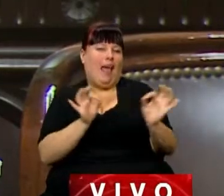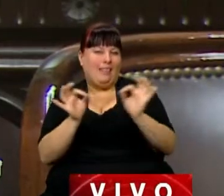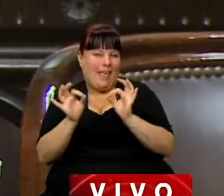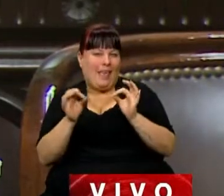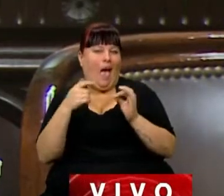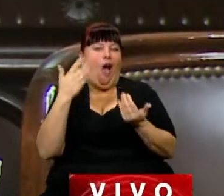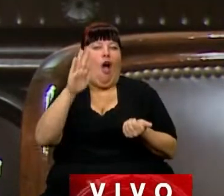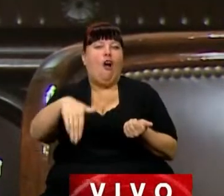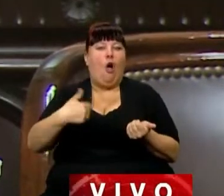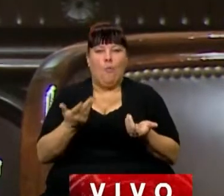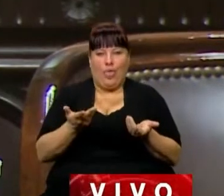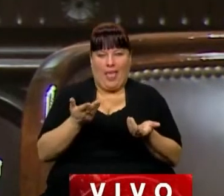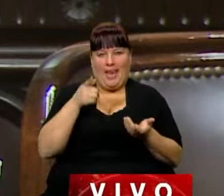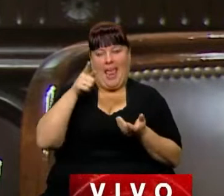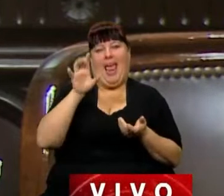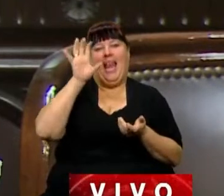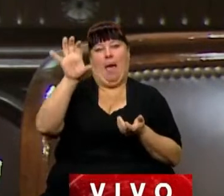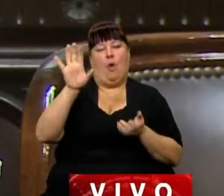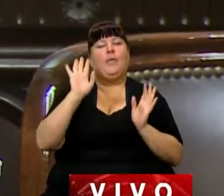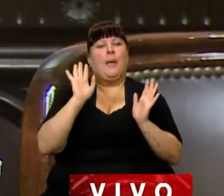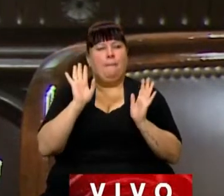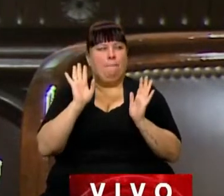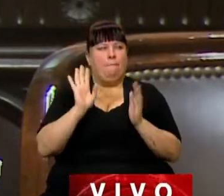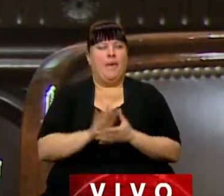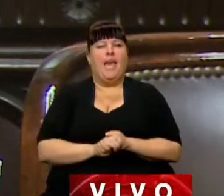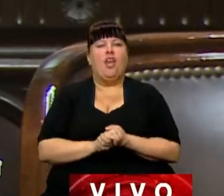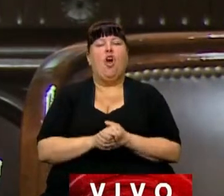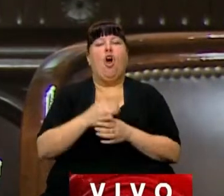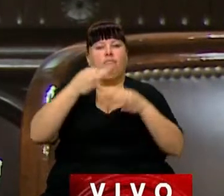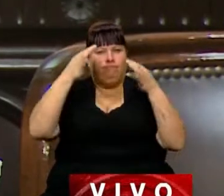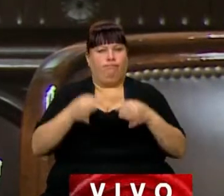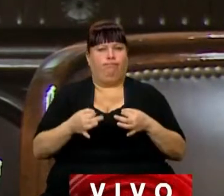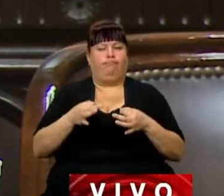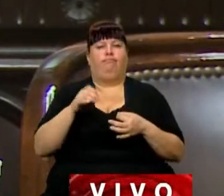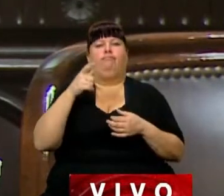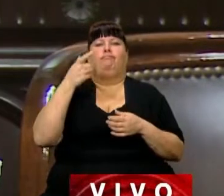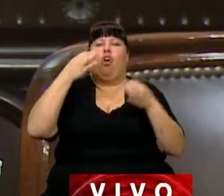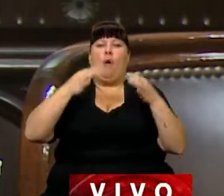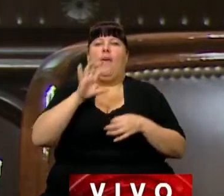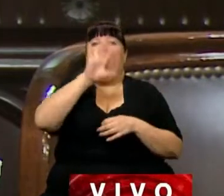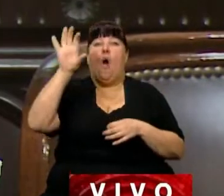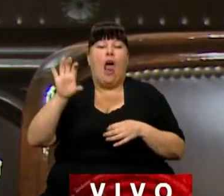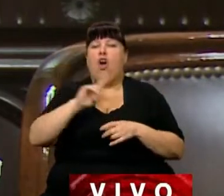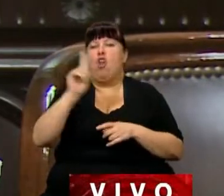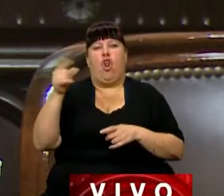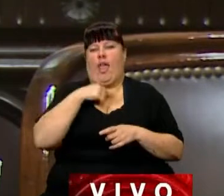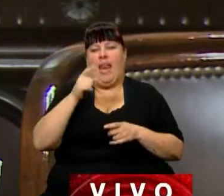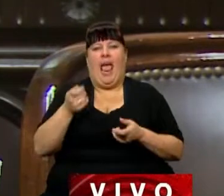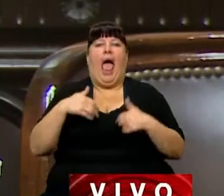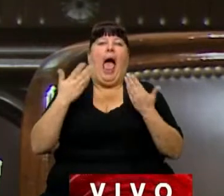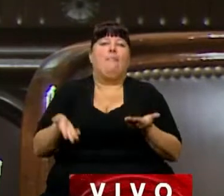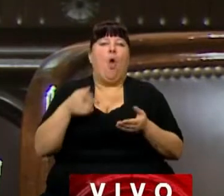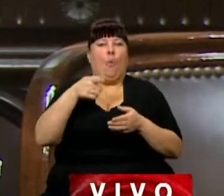y de conveniencia de la provincia, pero un firme compromiso de los tres gobernadores de no incrementar y utilizar